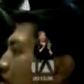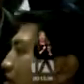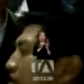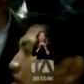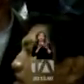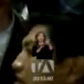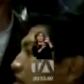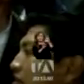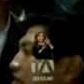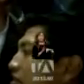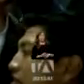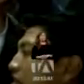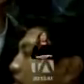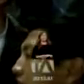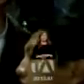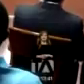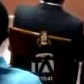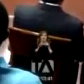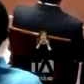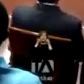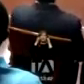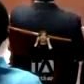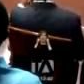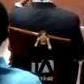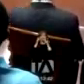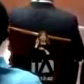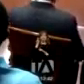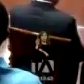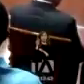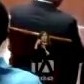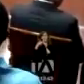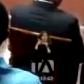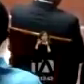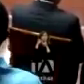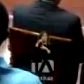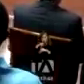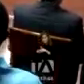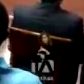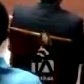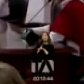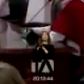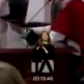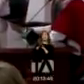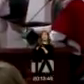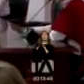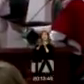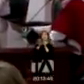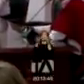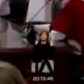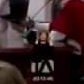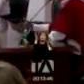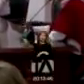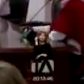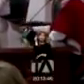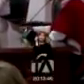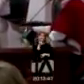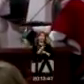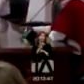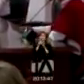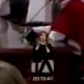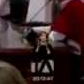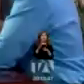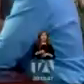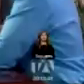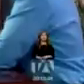Ciudadana. ¡Y no nos moverán! Finalmente, los postulantes ingresaron al Pleno Electoral y fueron escuchados por los consejeros de la